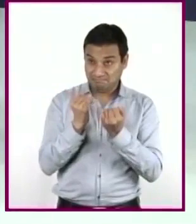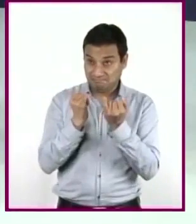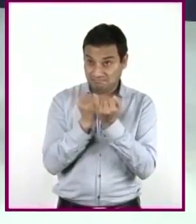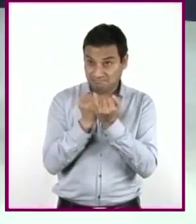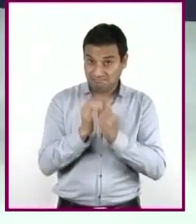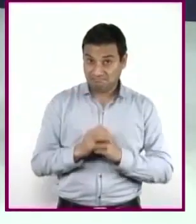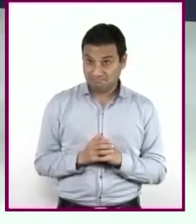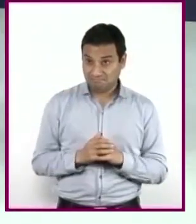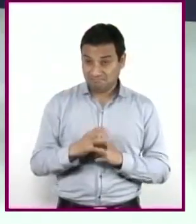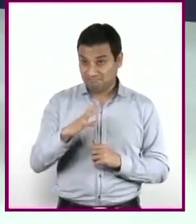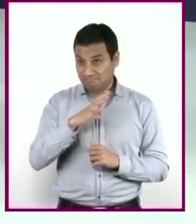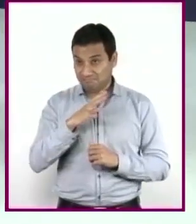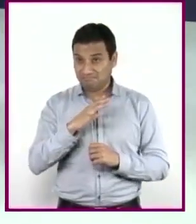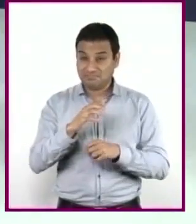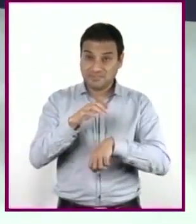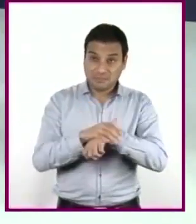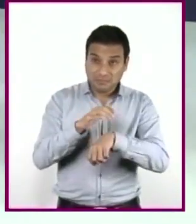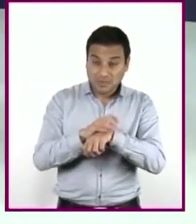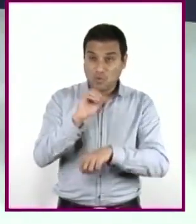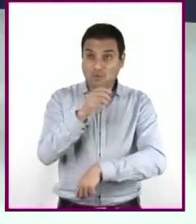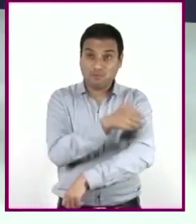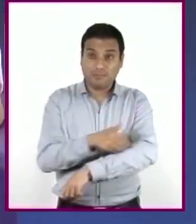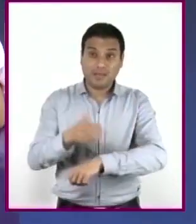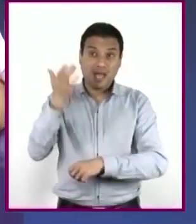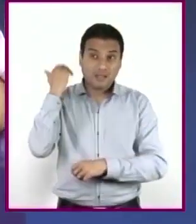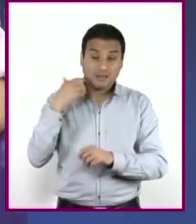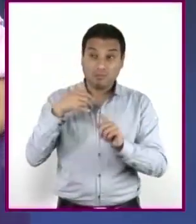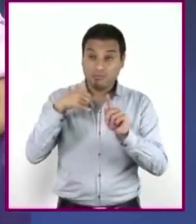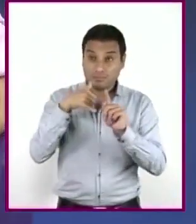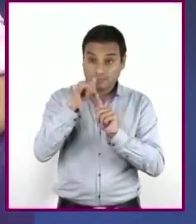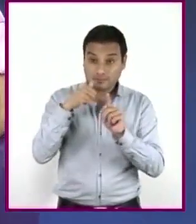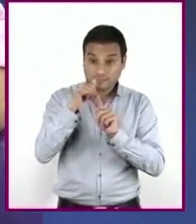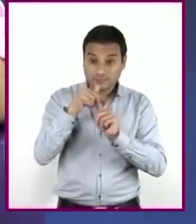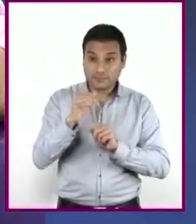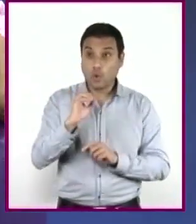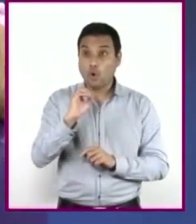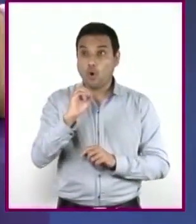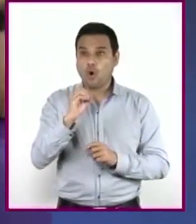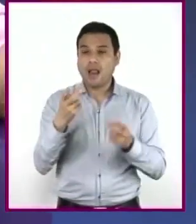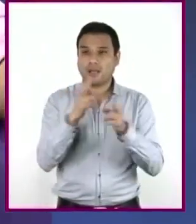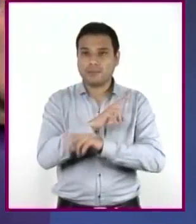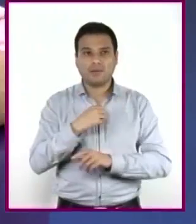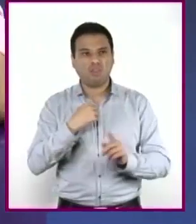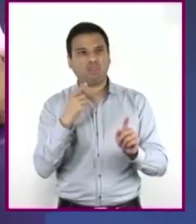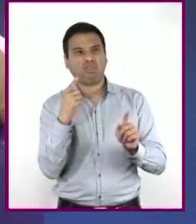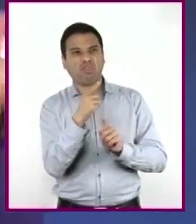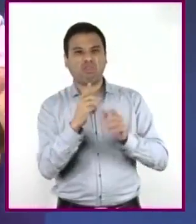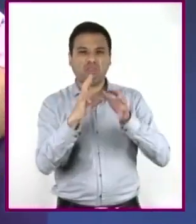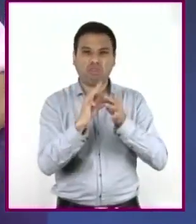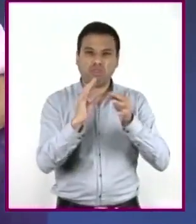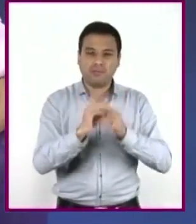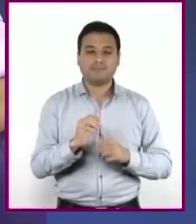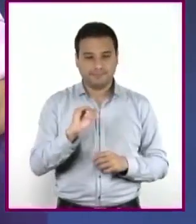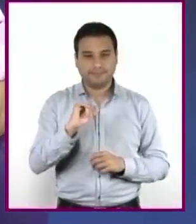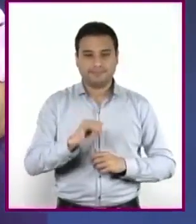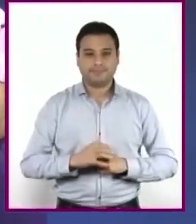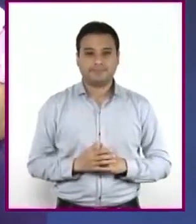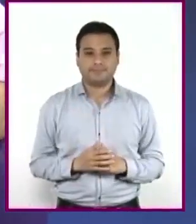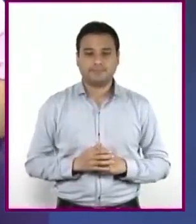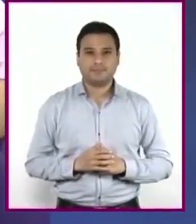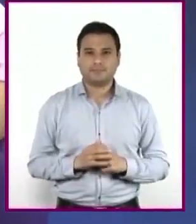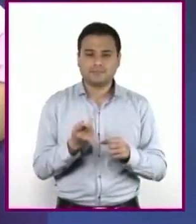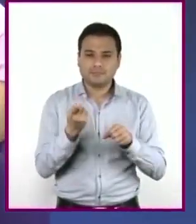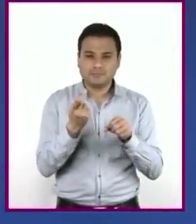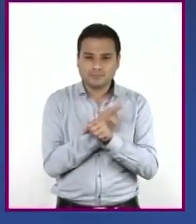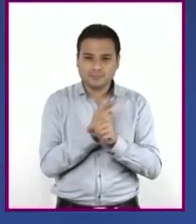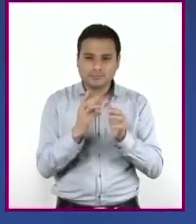alguien conocido que haya sufrido un poco de ciberbullying o que haya a lo mejor hecho algún comentario incisivo en internet?